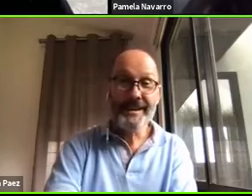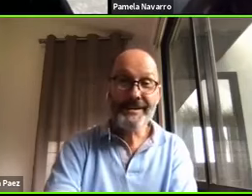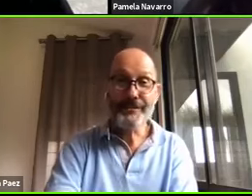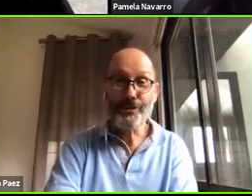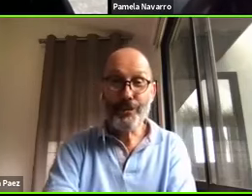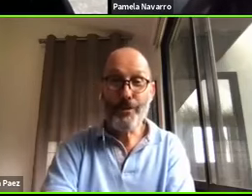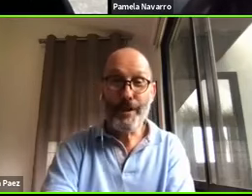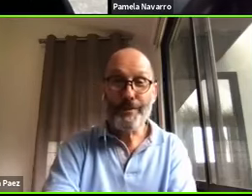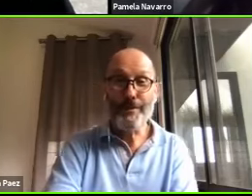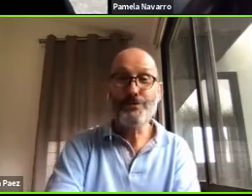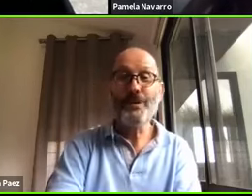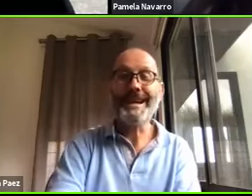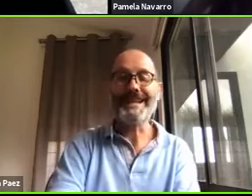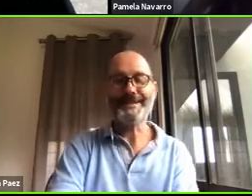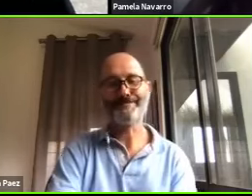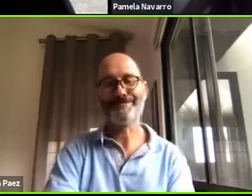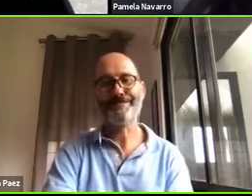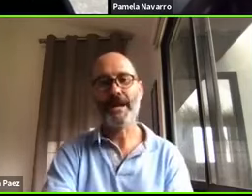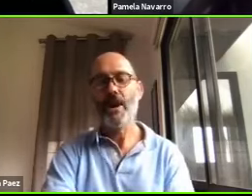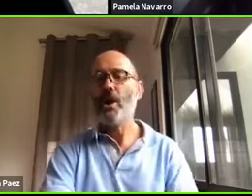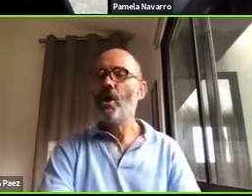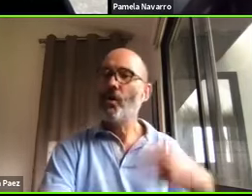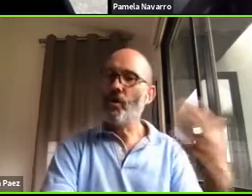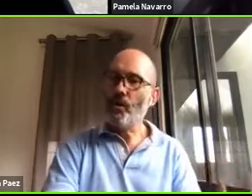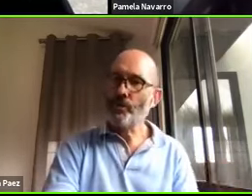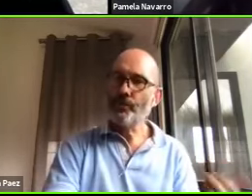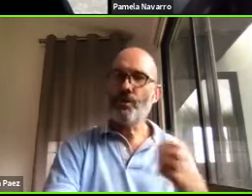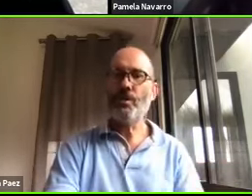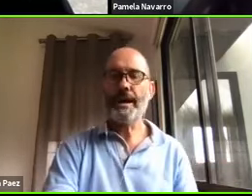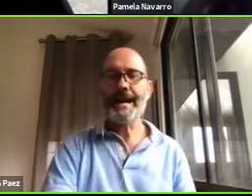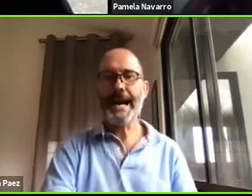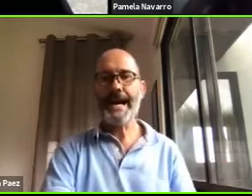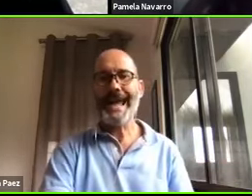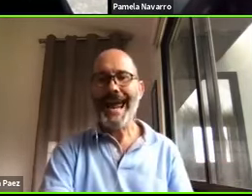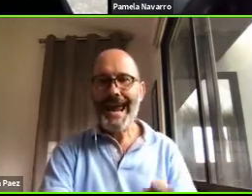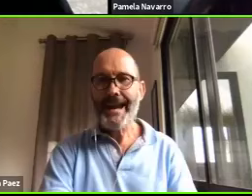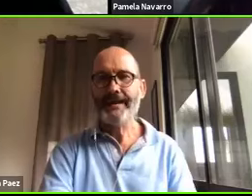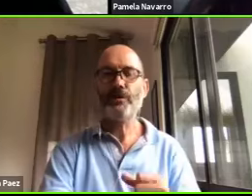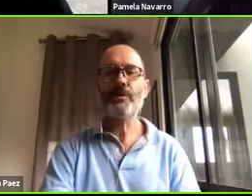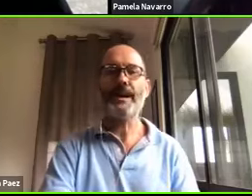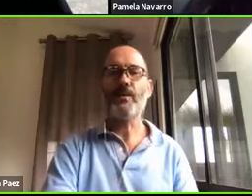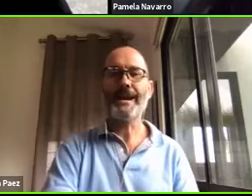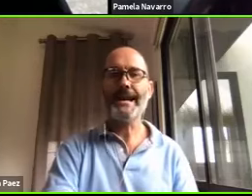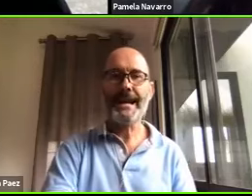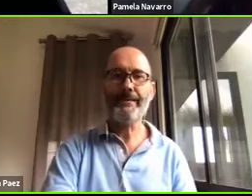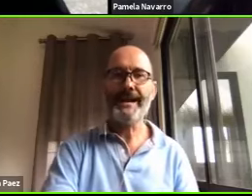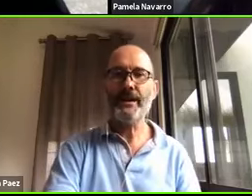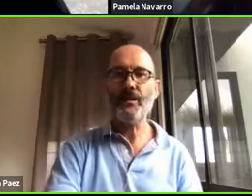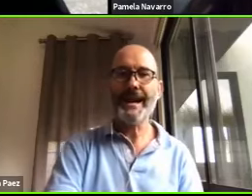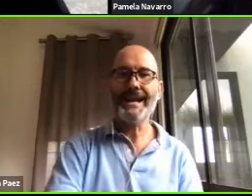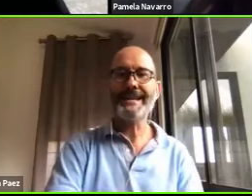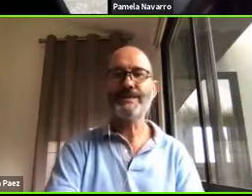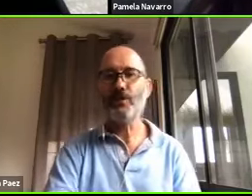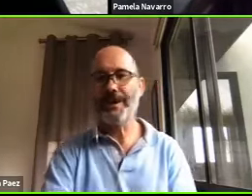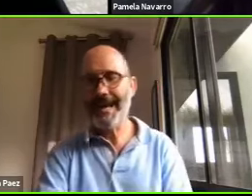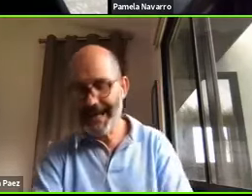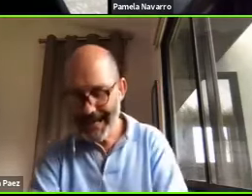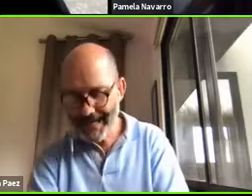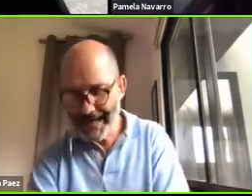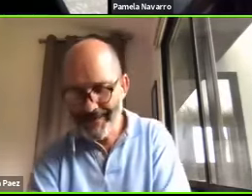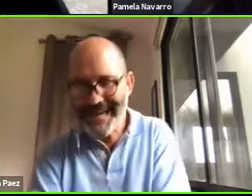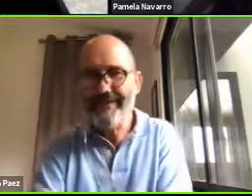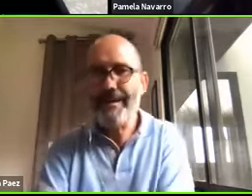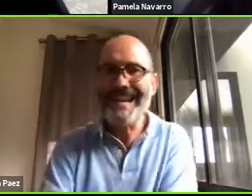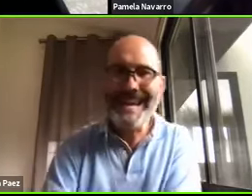este es otro proverbio sudán es como otro gran eje sobre el cual gira la película en la historia y